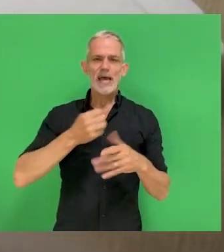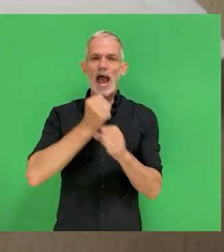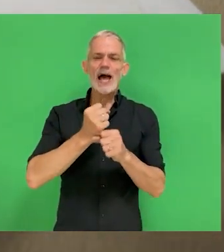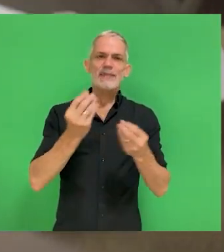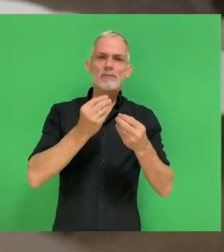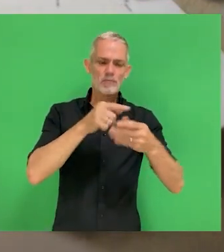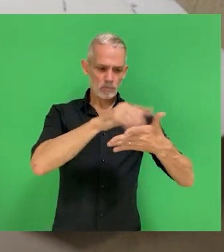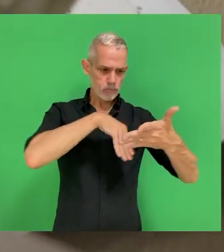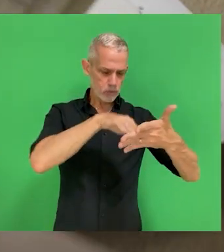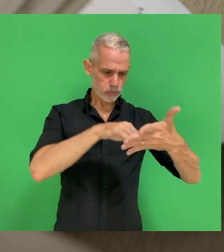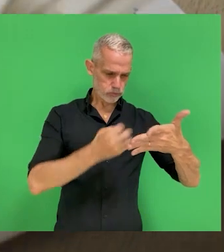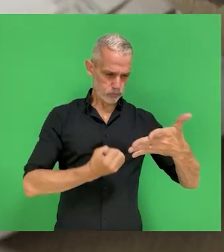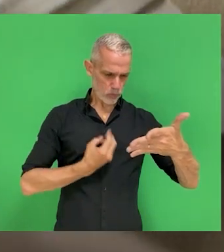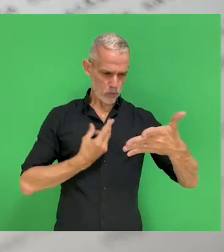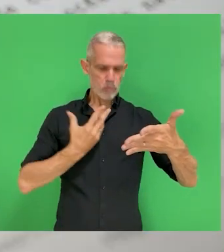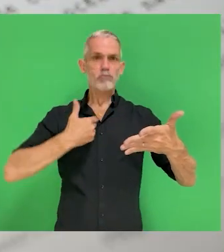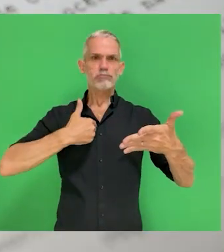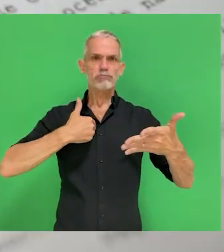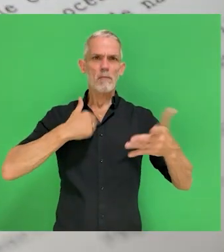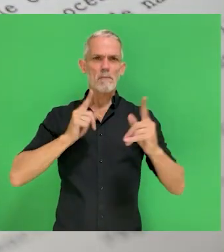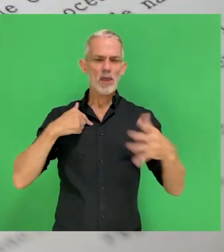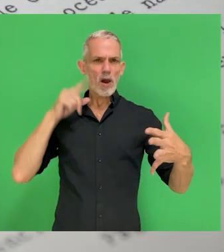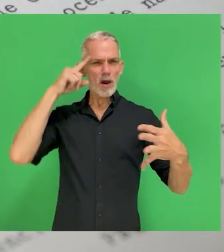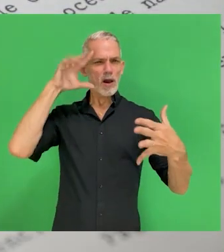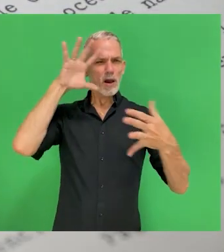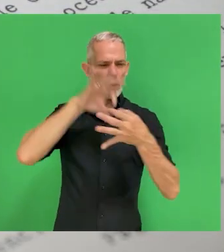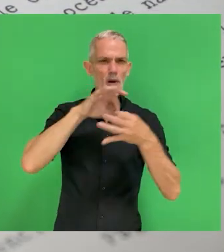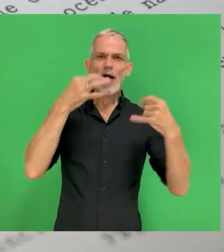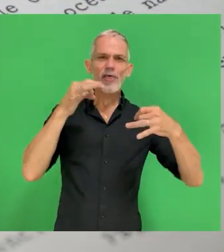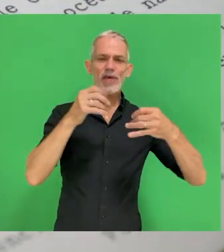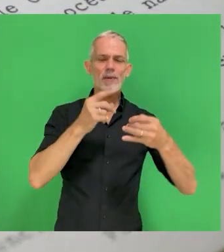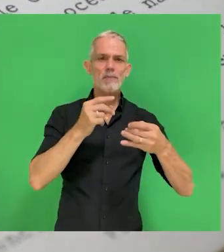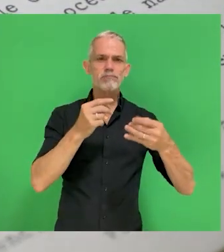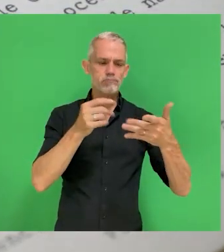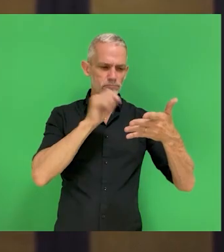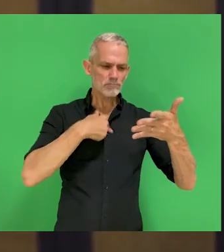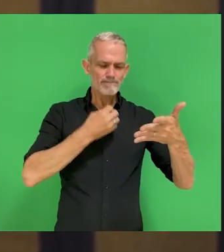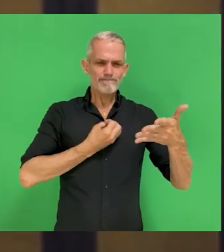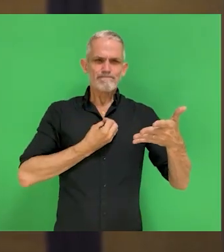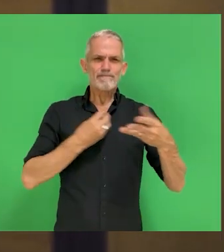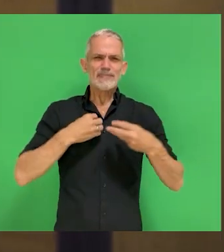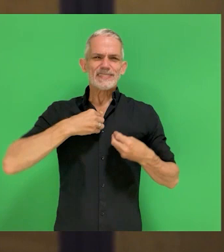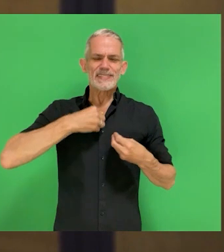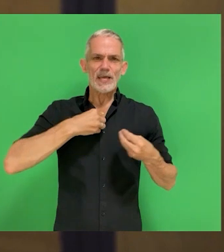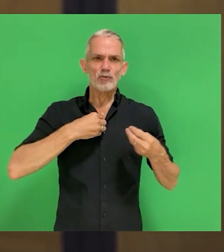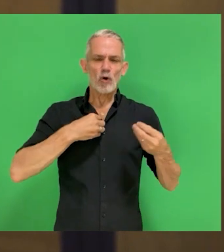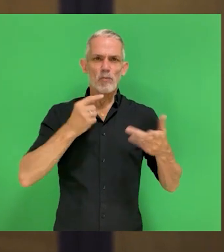de ese recorrido puede y tiene que quedar plasmado